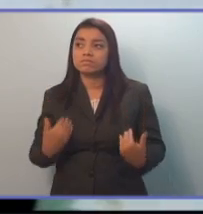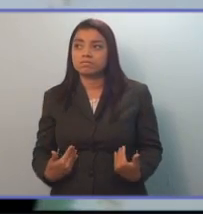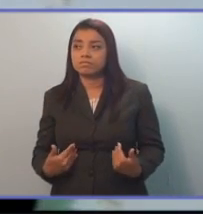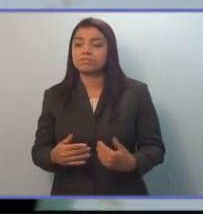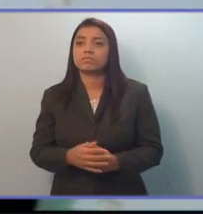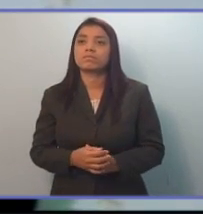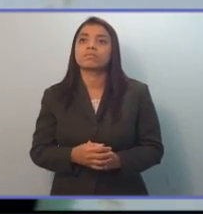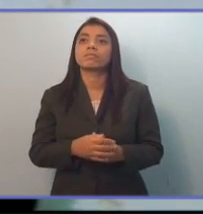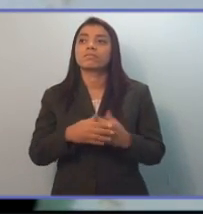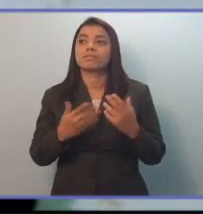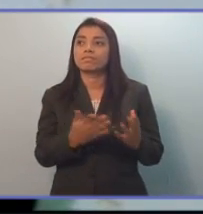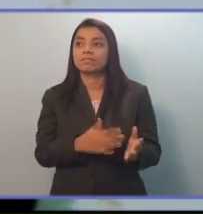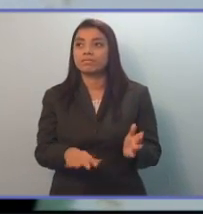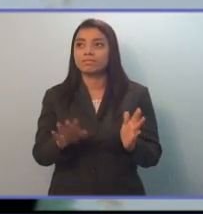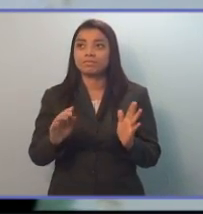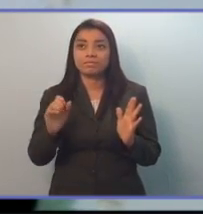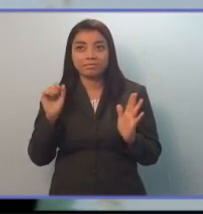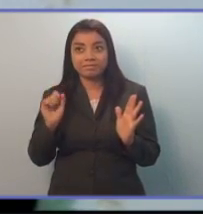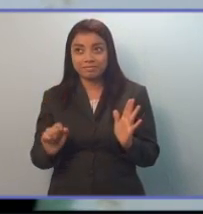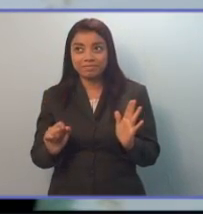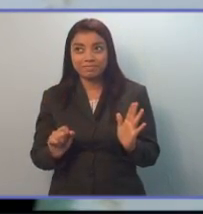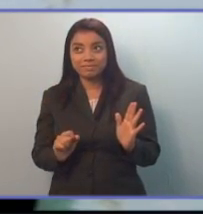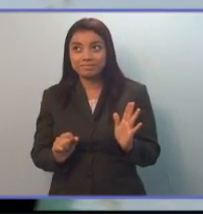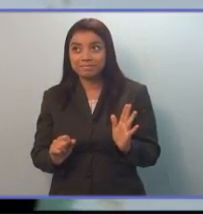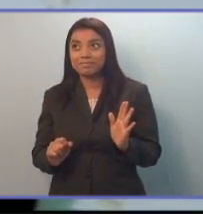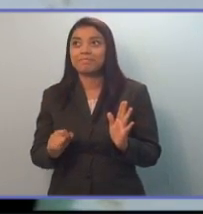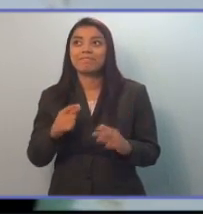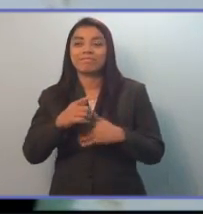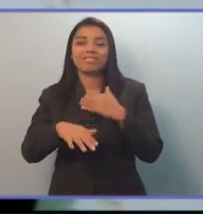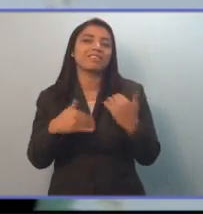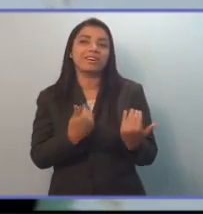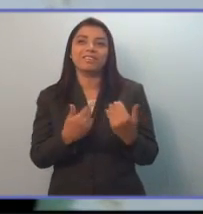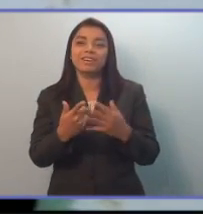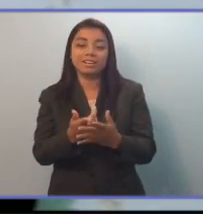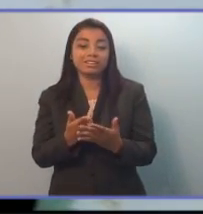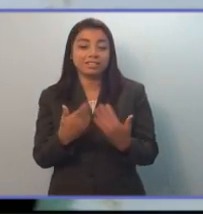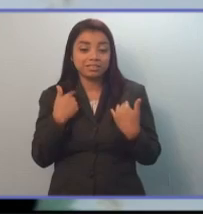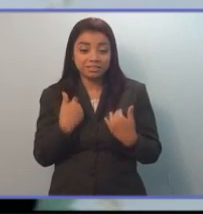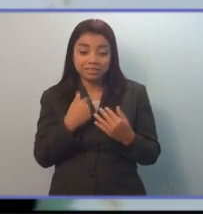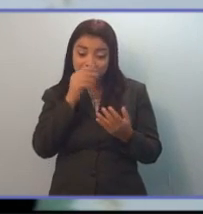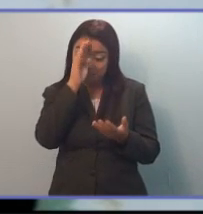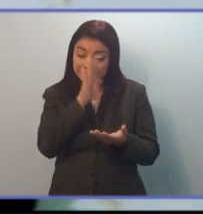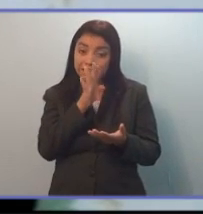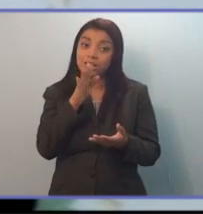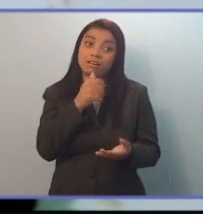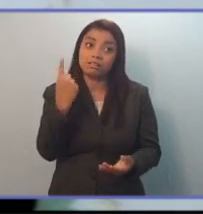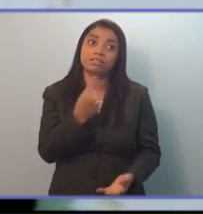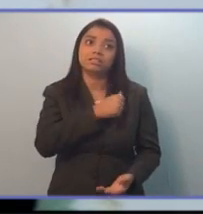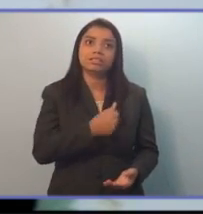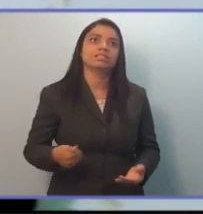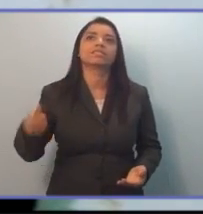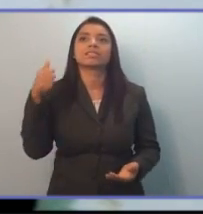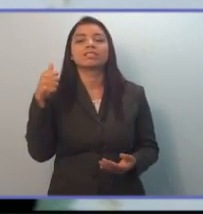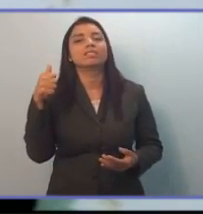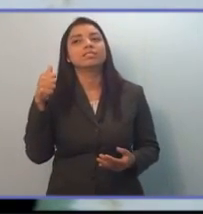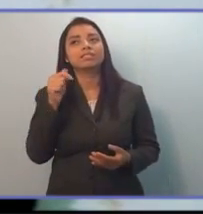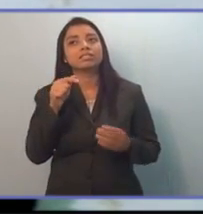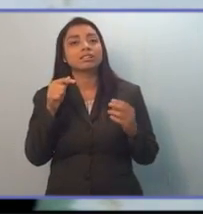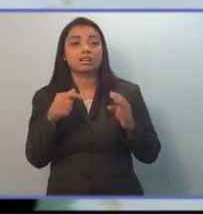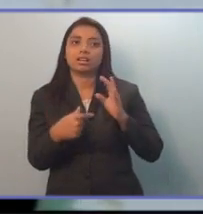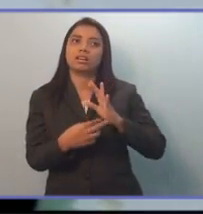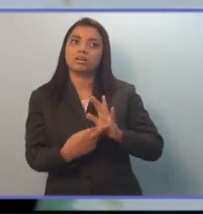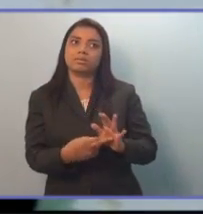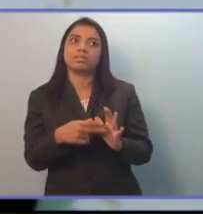ir cumpliendo progresivamente, o sea, cada vez más respeto a los derechos humanos por parte de los funcionarios públicos que representan al Estado,